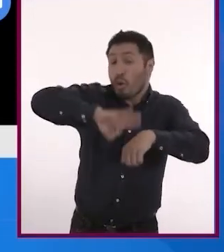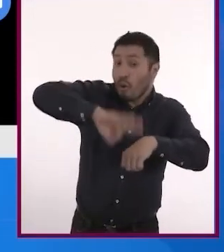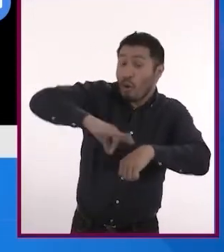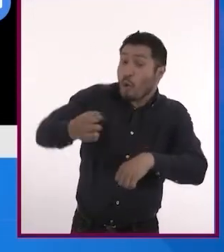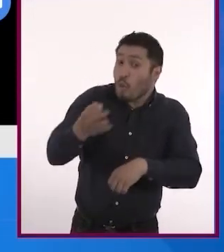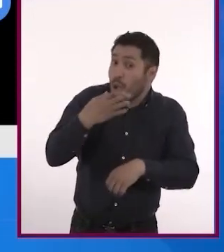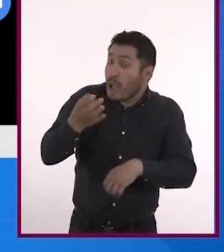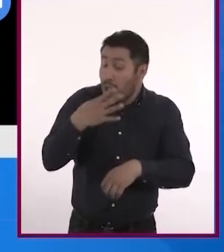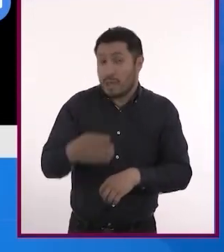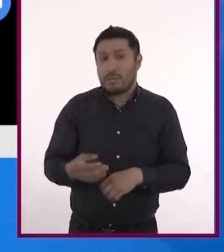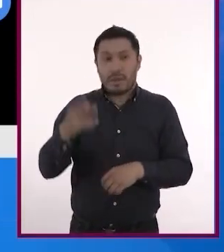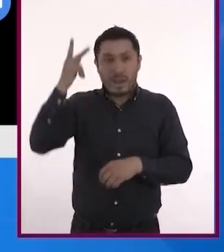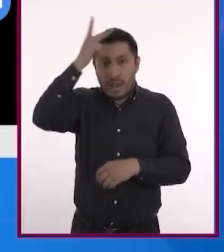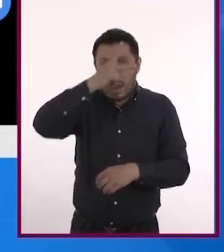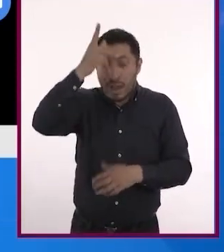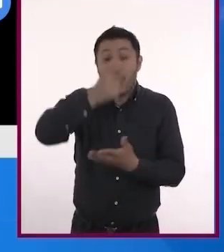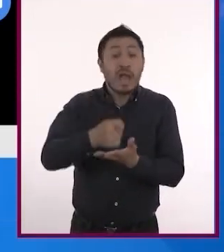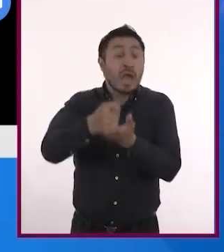farmacológico,